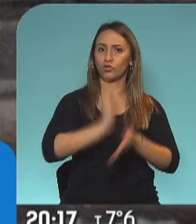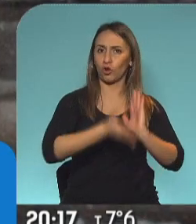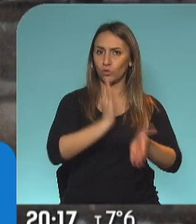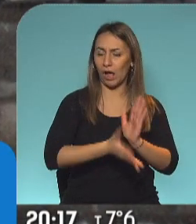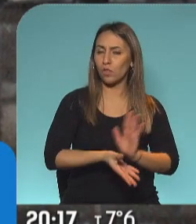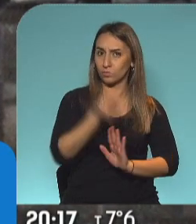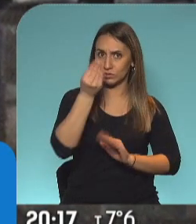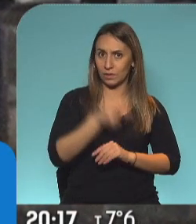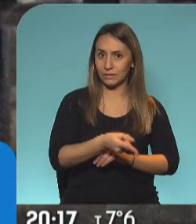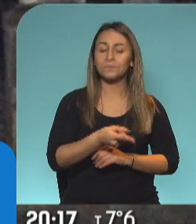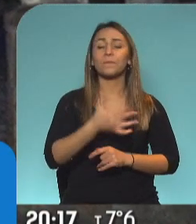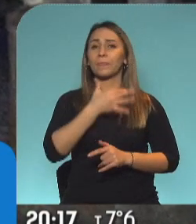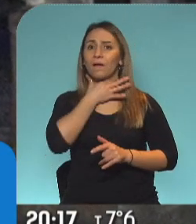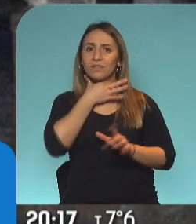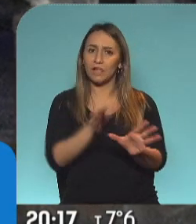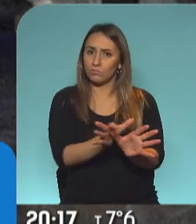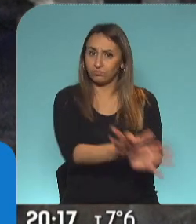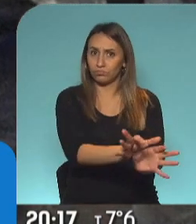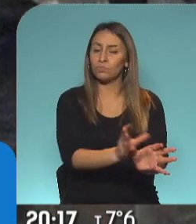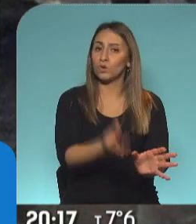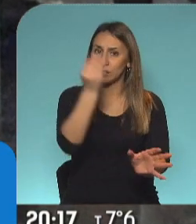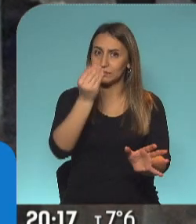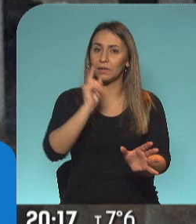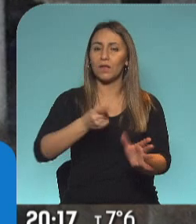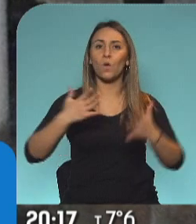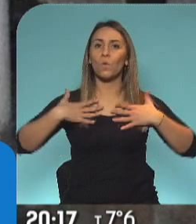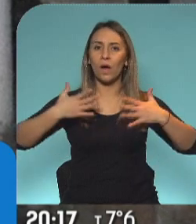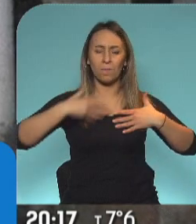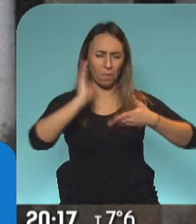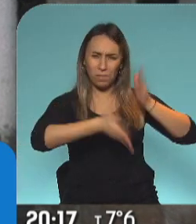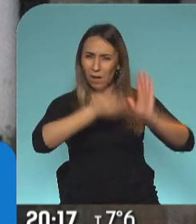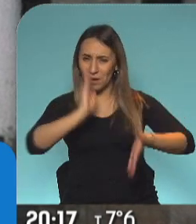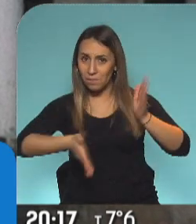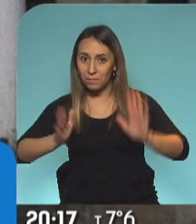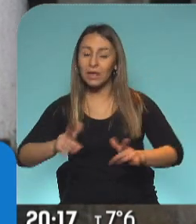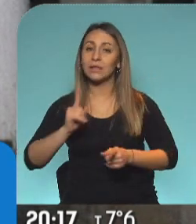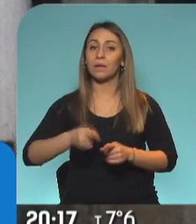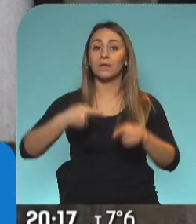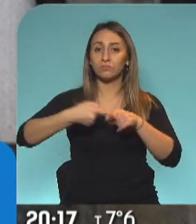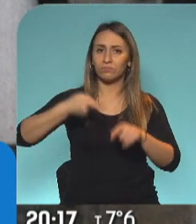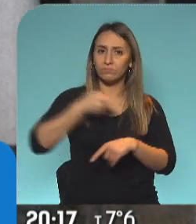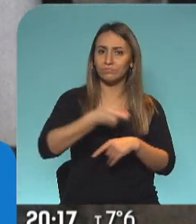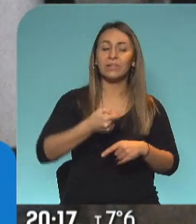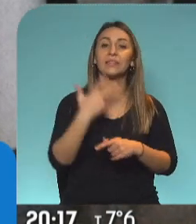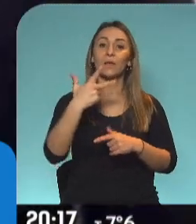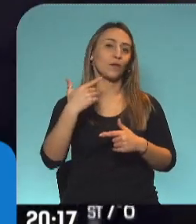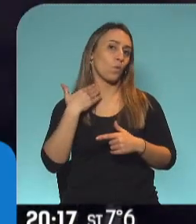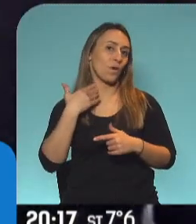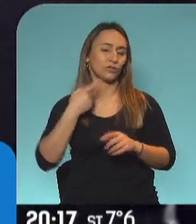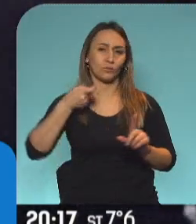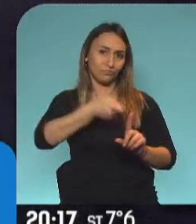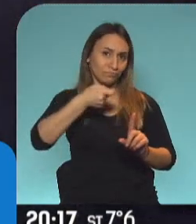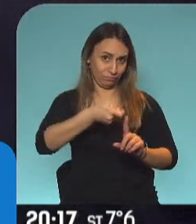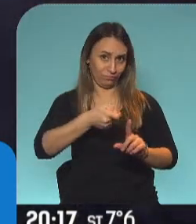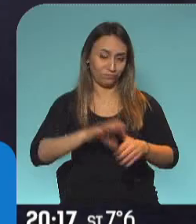oportunidades. Fue asfixiado varias veces, golpeado en todo el cuerpo y apuñalado 3 veces en el cuello. El